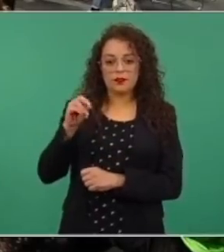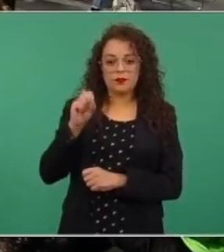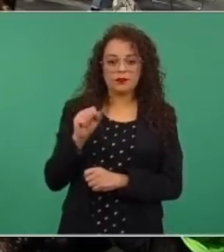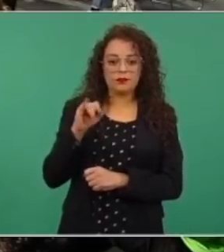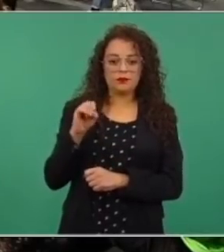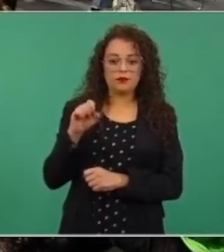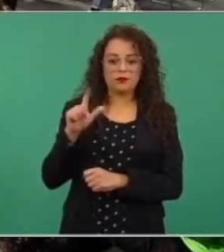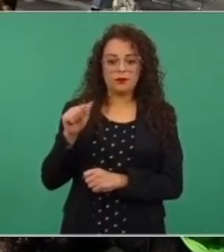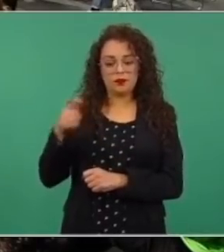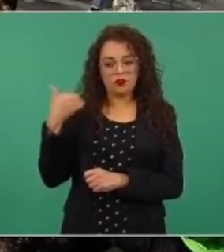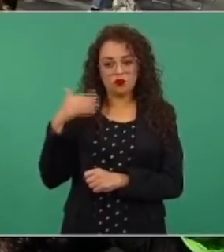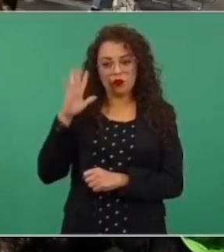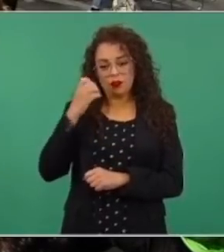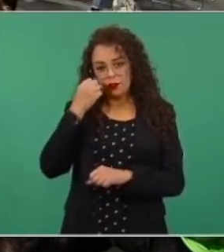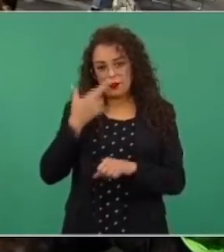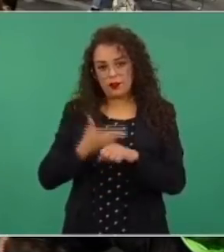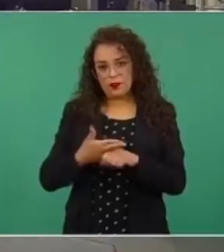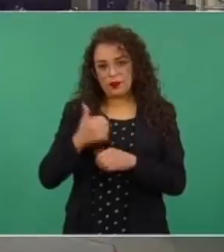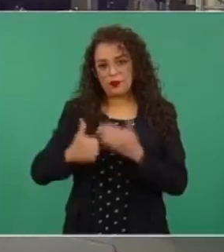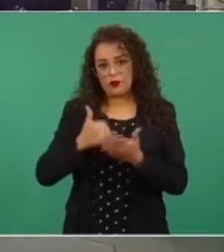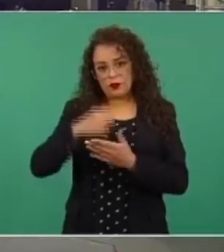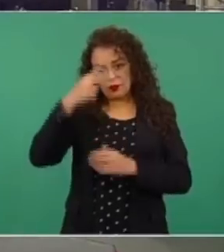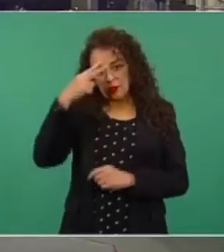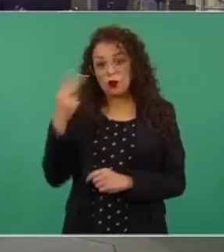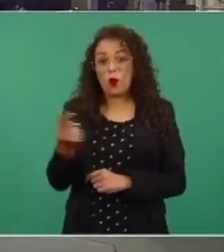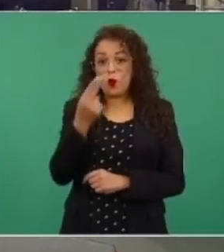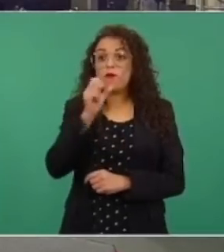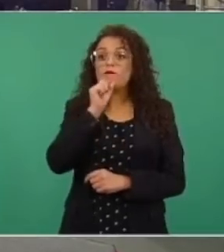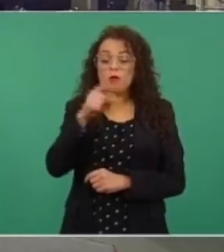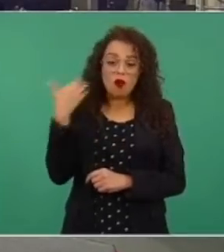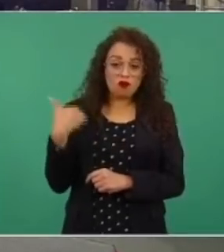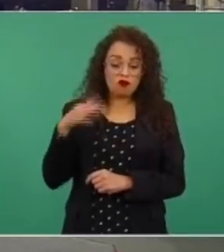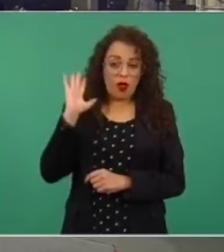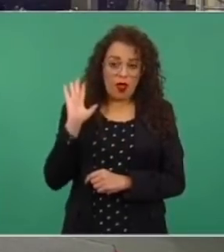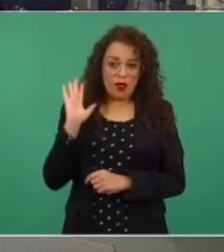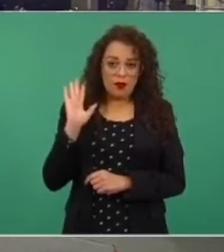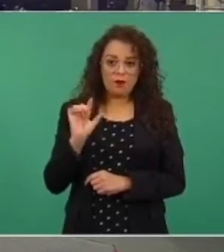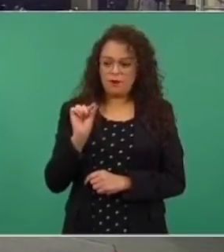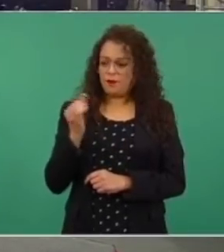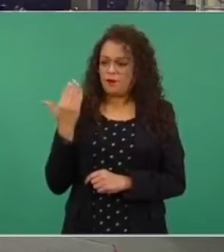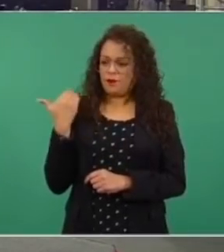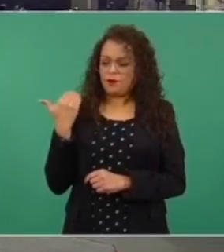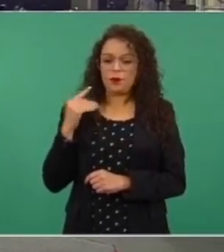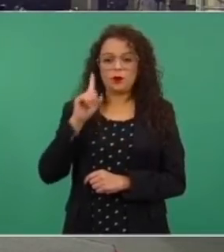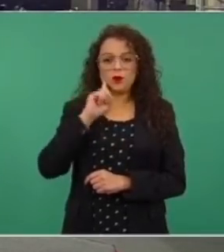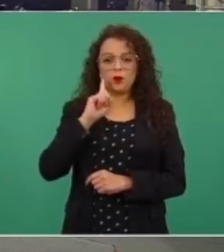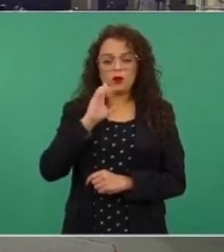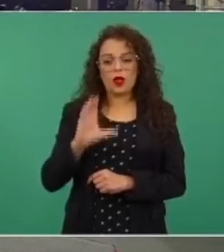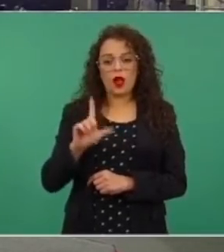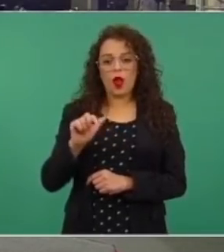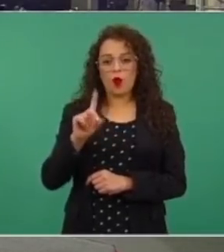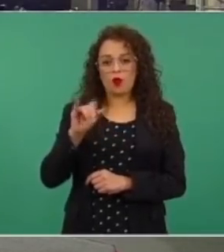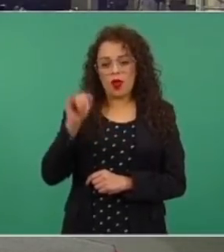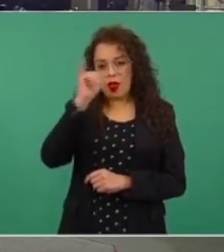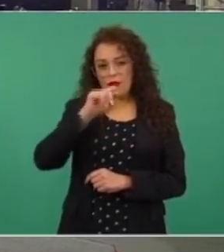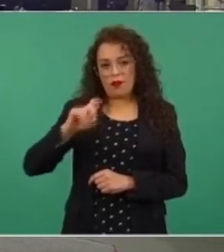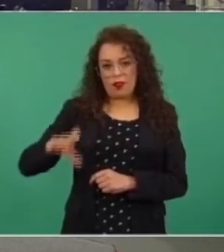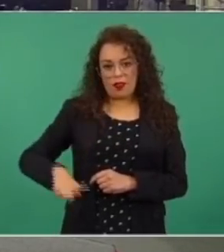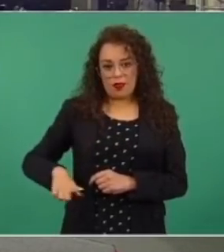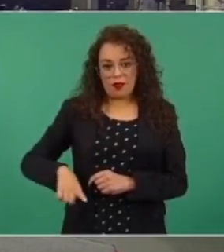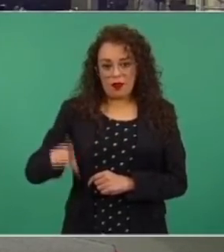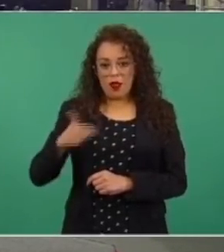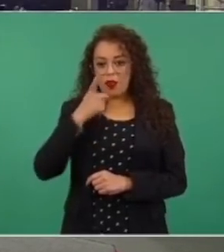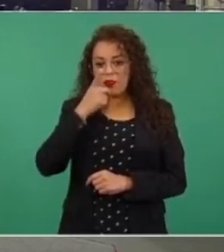México. Usted fue jefe de gobierno en la Ciudad de México. Hace unos días la jefa de gobierno, Claudia Sheinbaum, anunció que se cancelaba lo